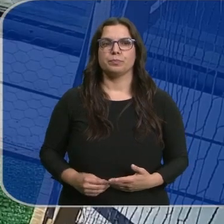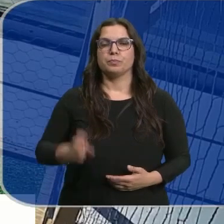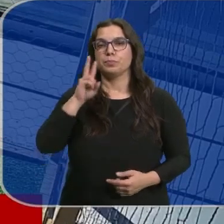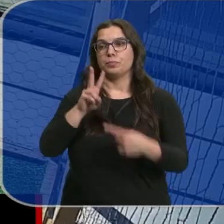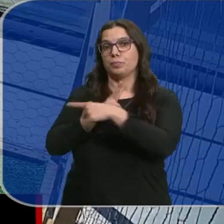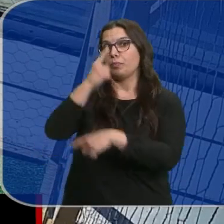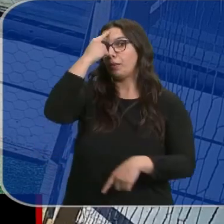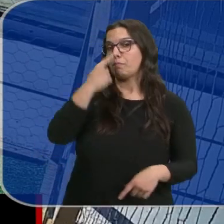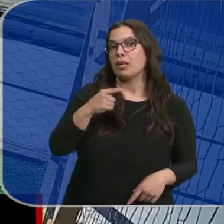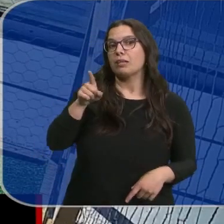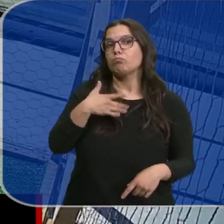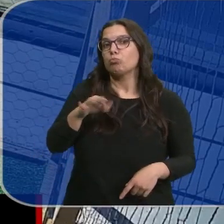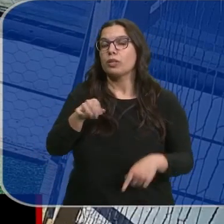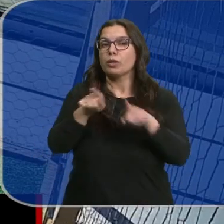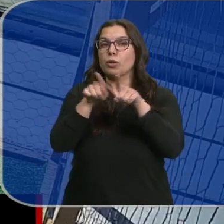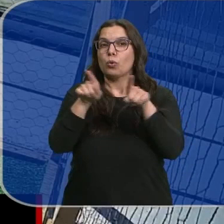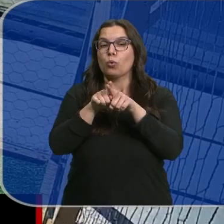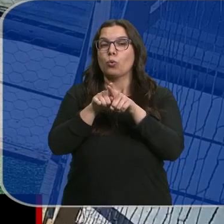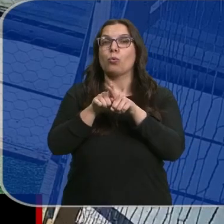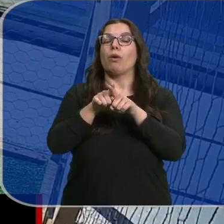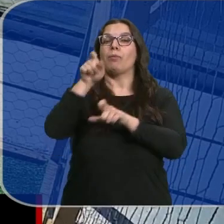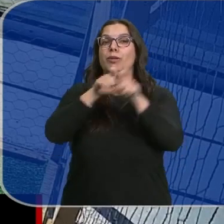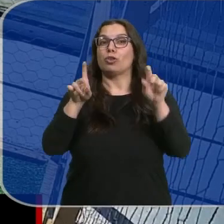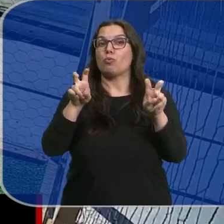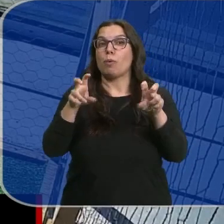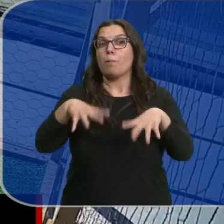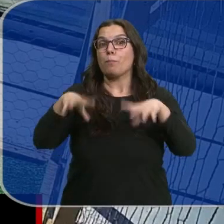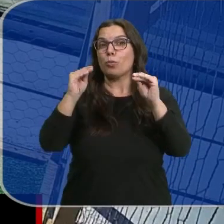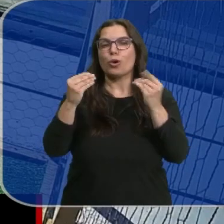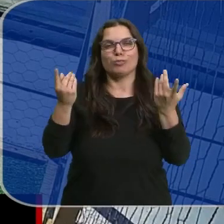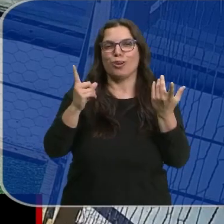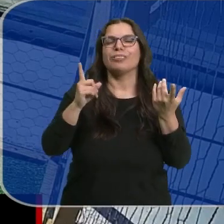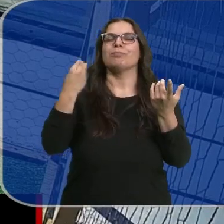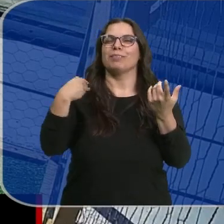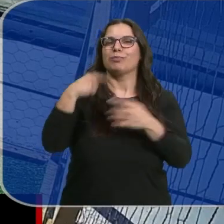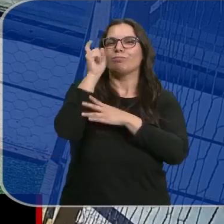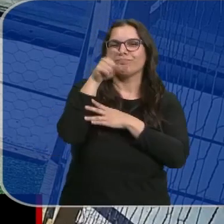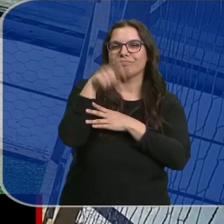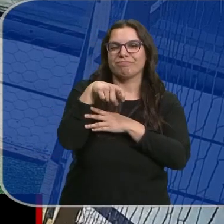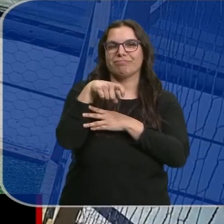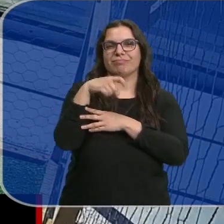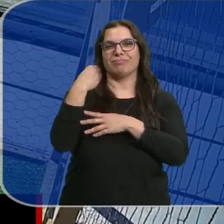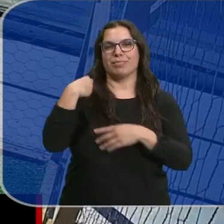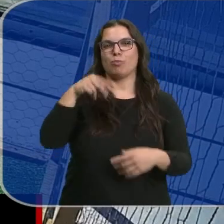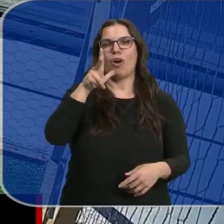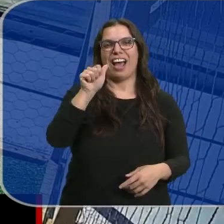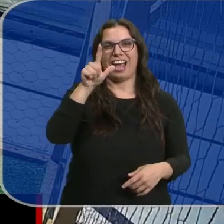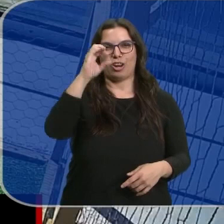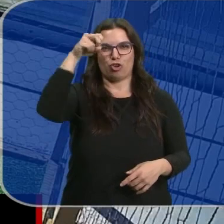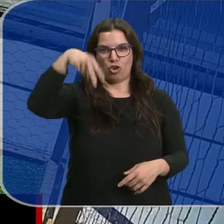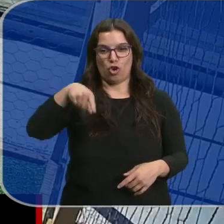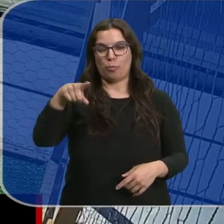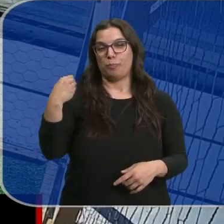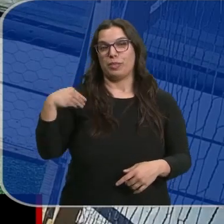En estas imágenes podríamos ver a los nuevos habitantes de Burgos. Son sus nidos, pollos de halcones peregrinos. Tienen su casa sobre el Museo de